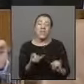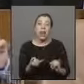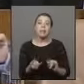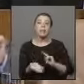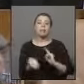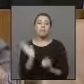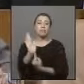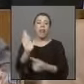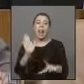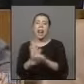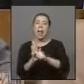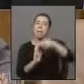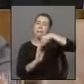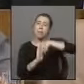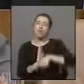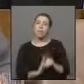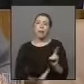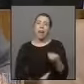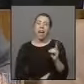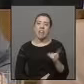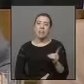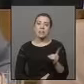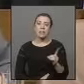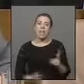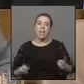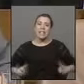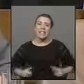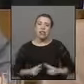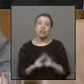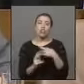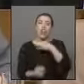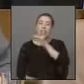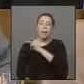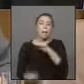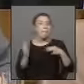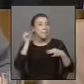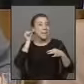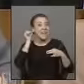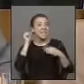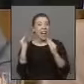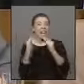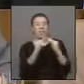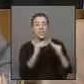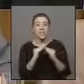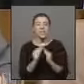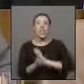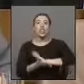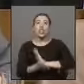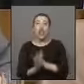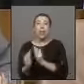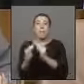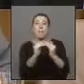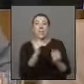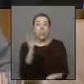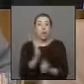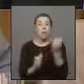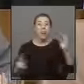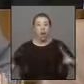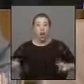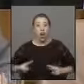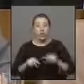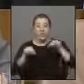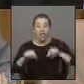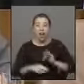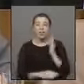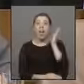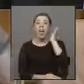profunda para la discapacidad. Que se construya, le dije a la ministra de Vivienda. Ministra, todas las poblaciones que se construyan de aquí en